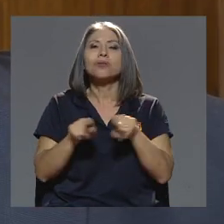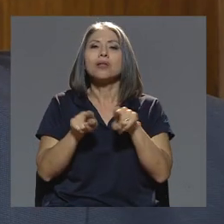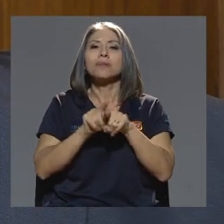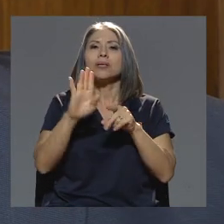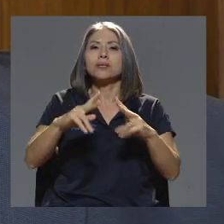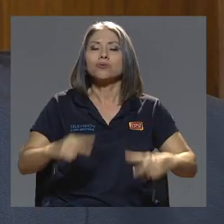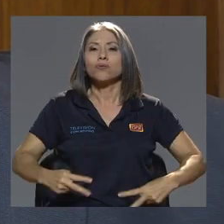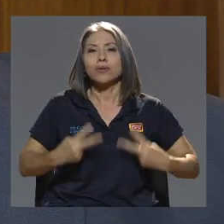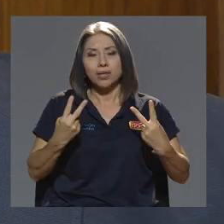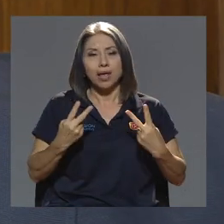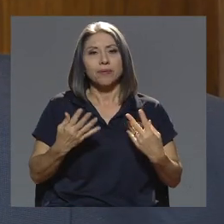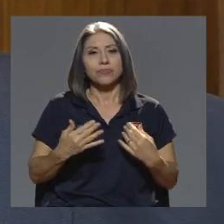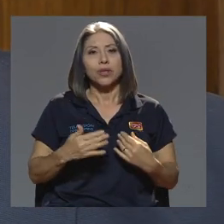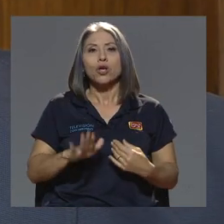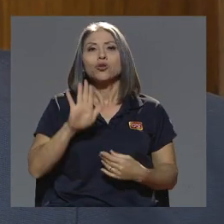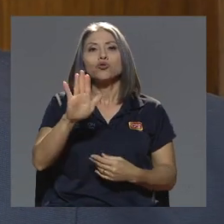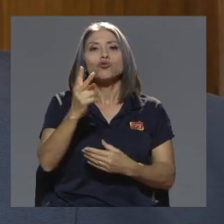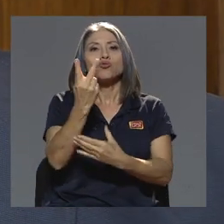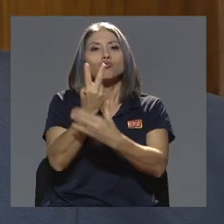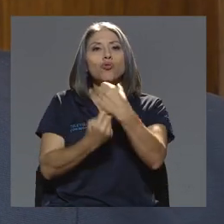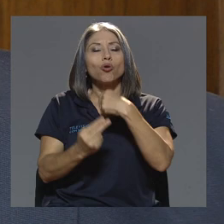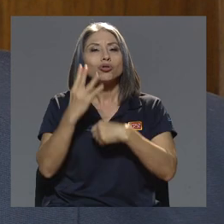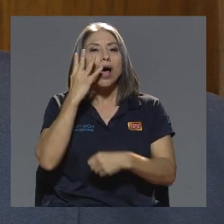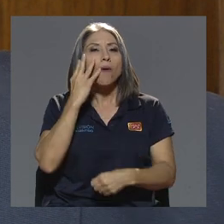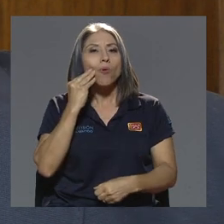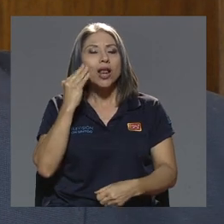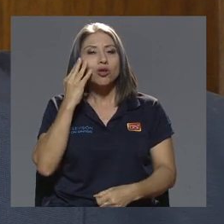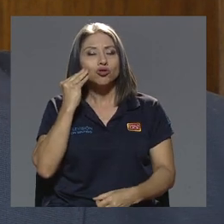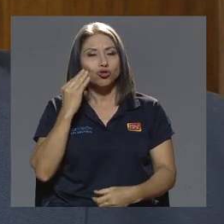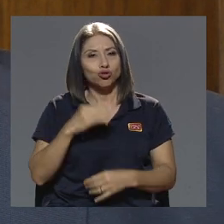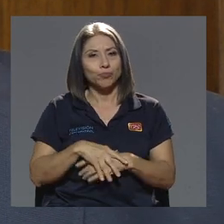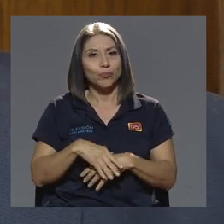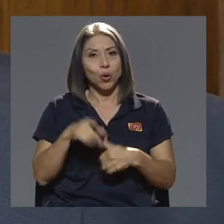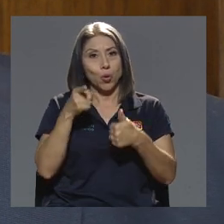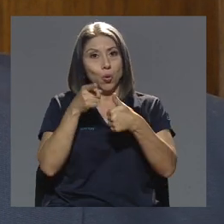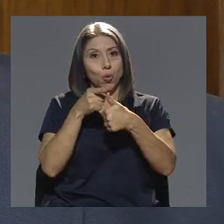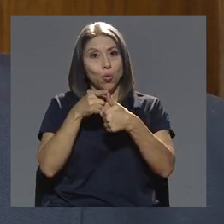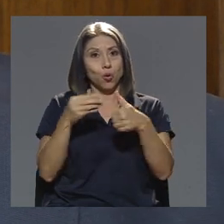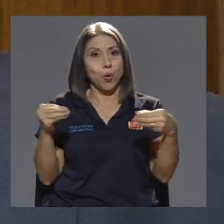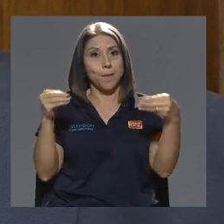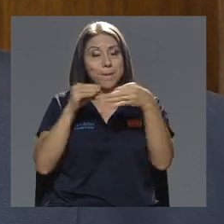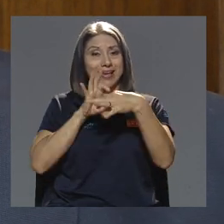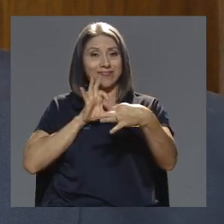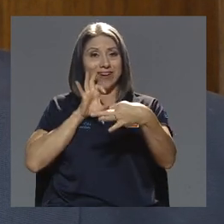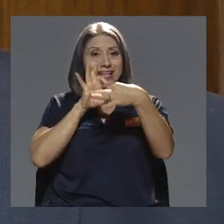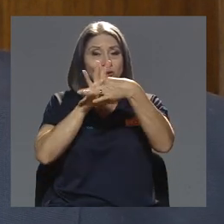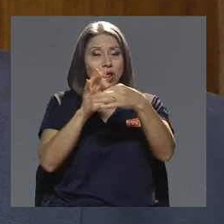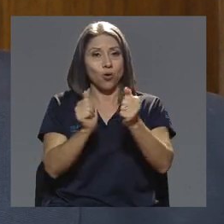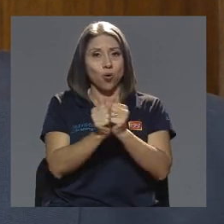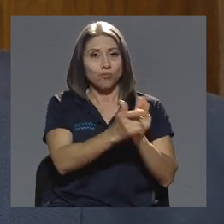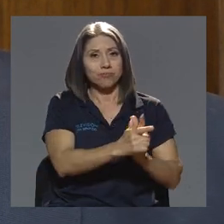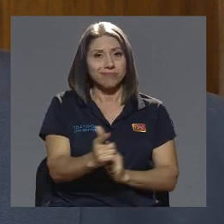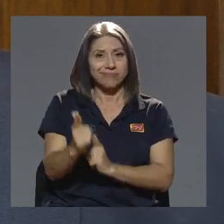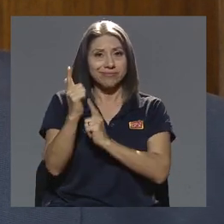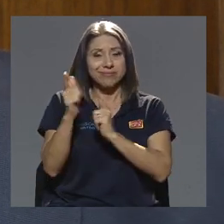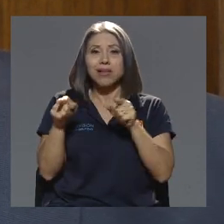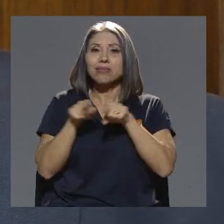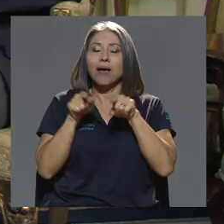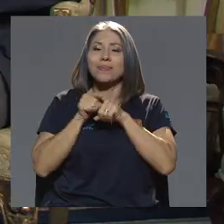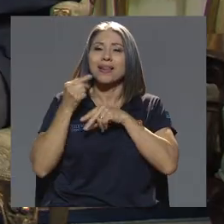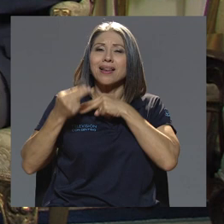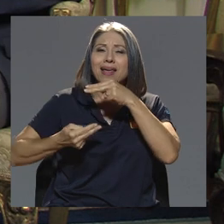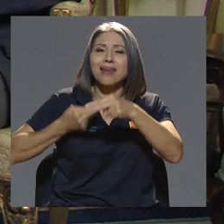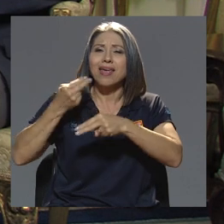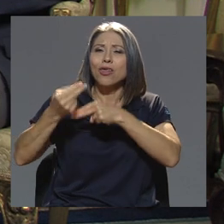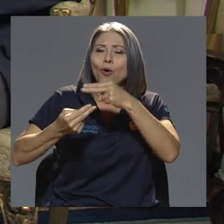y son sus dos abuelos. Sí. Uno más relacionado con la vida militar, que también le heredó toda esa